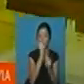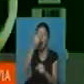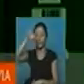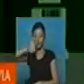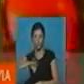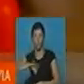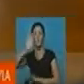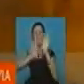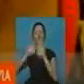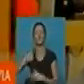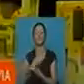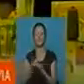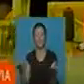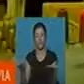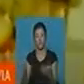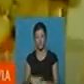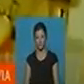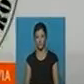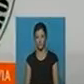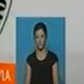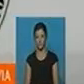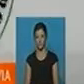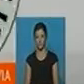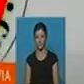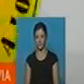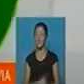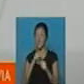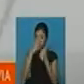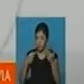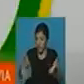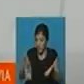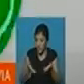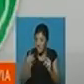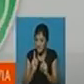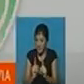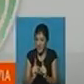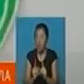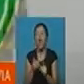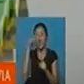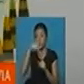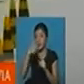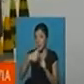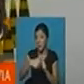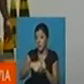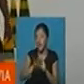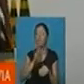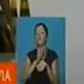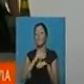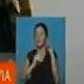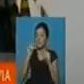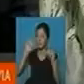y programas sociales. Esta pujanza, a pesar de entrar en una zona de cierto debilitamiento